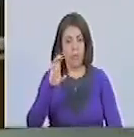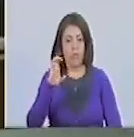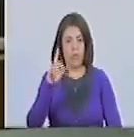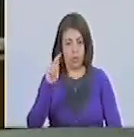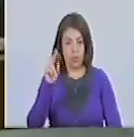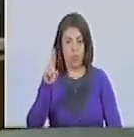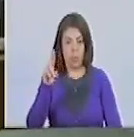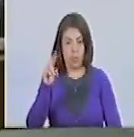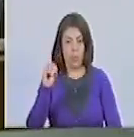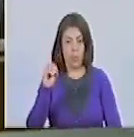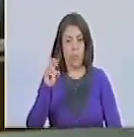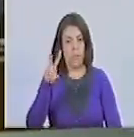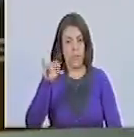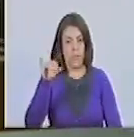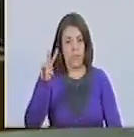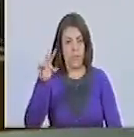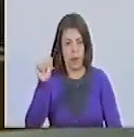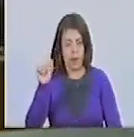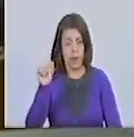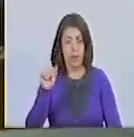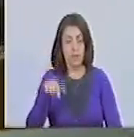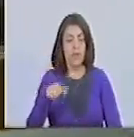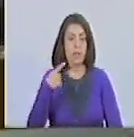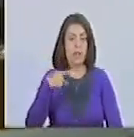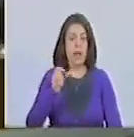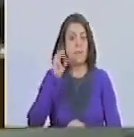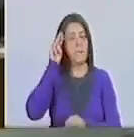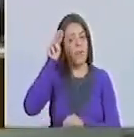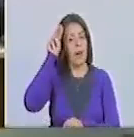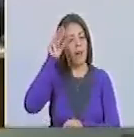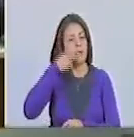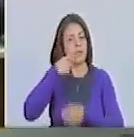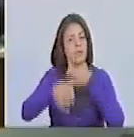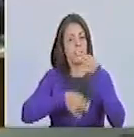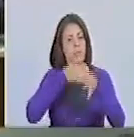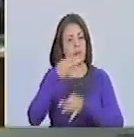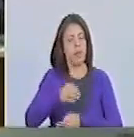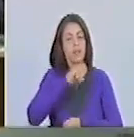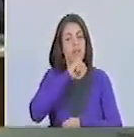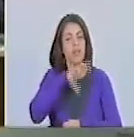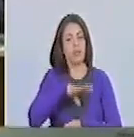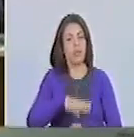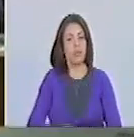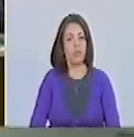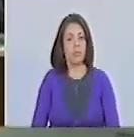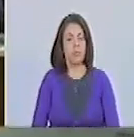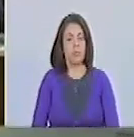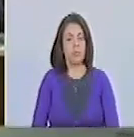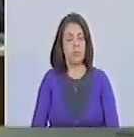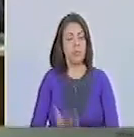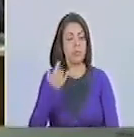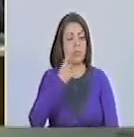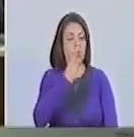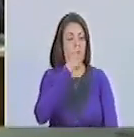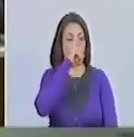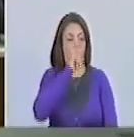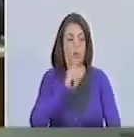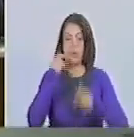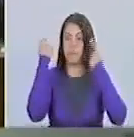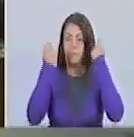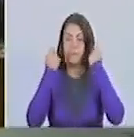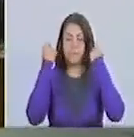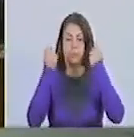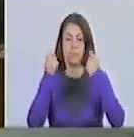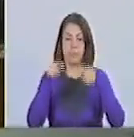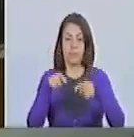como el maestro Fruto Vivas. Contaba el maestro Fruto Vivas, entre sus anécdotas, que a un año de celebrarse